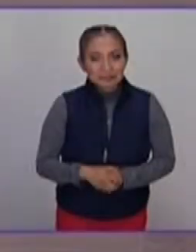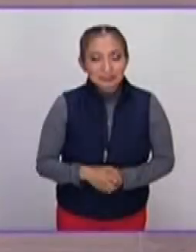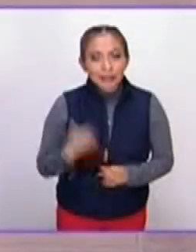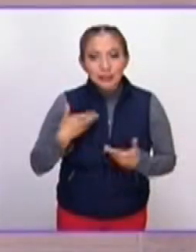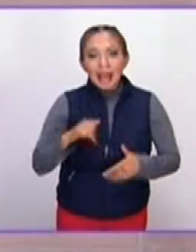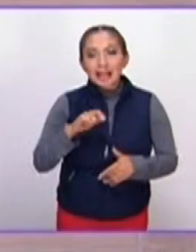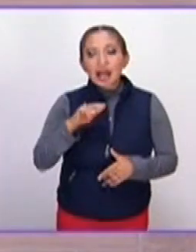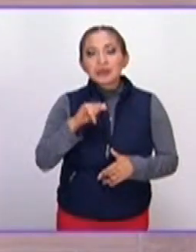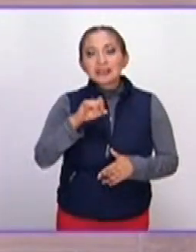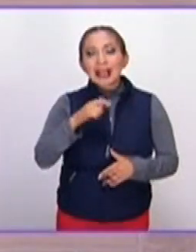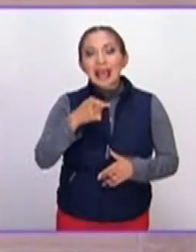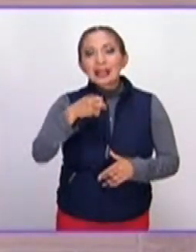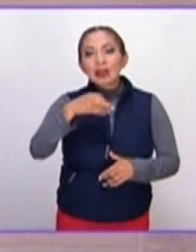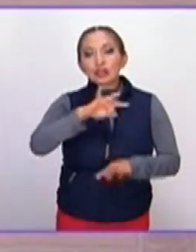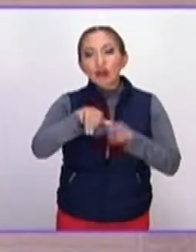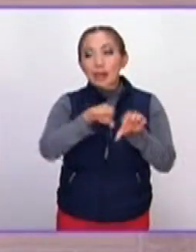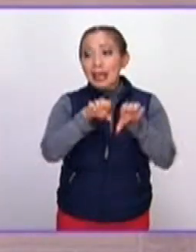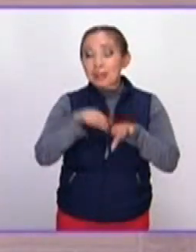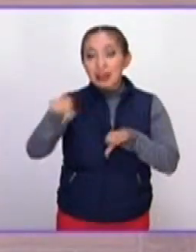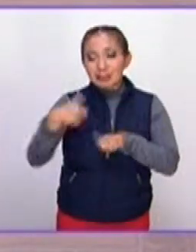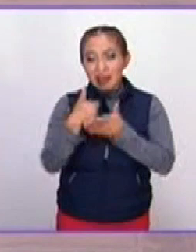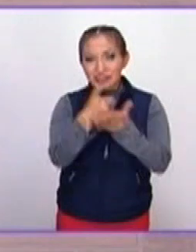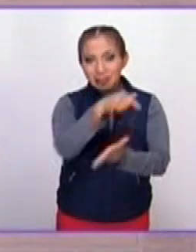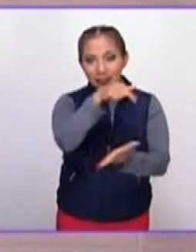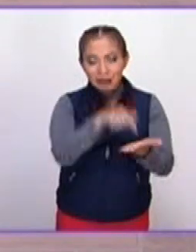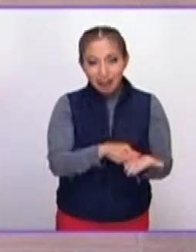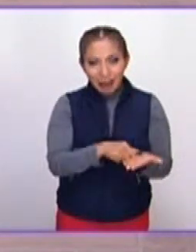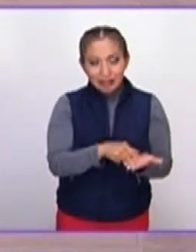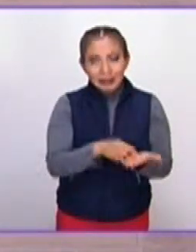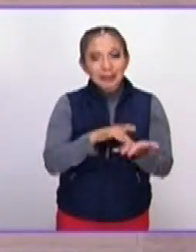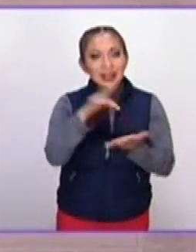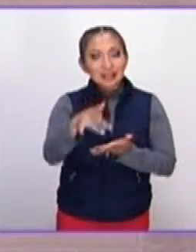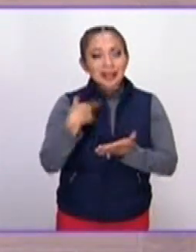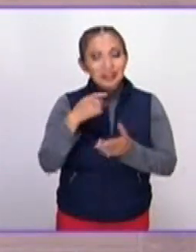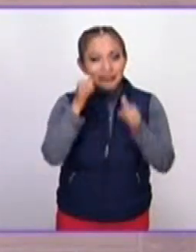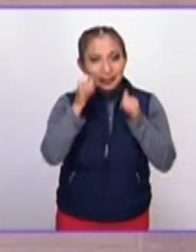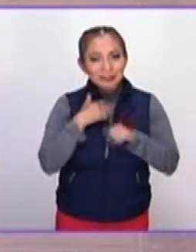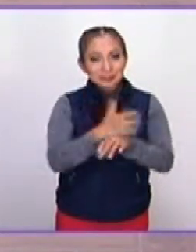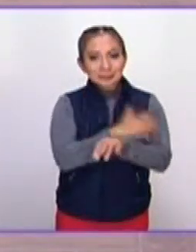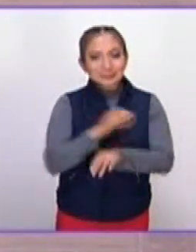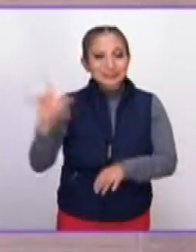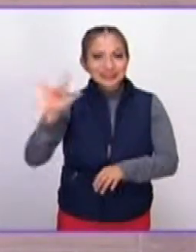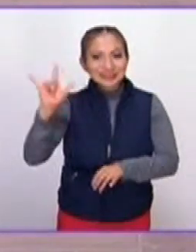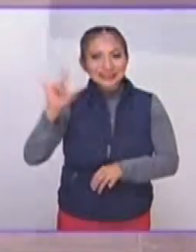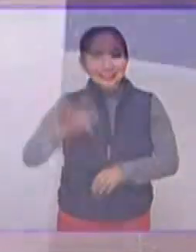Soy Ana Luisa Guerrero y a nombre de todo el gran equipo que hace posible este programa, les agradezco que nos hayan acompañado.